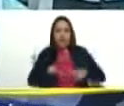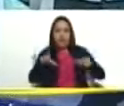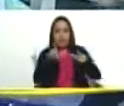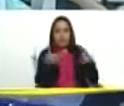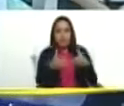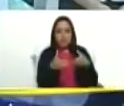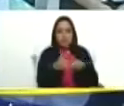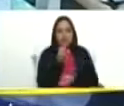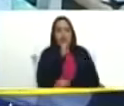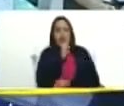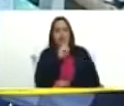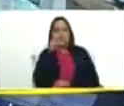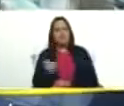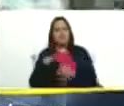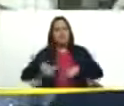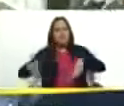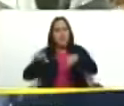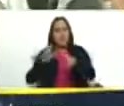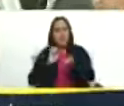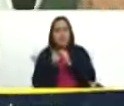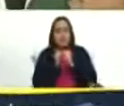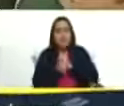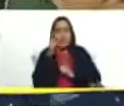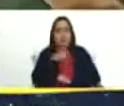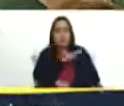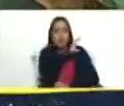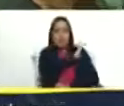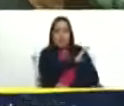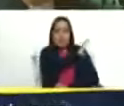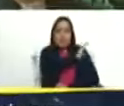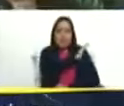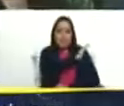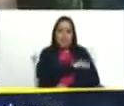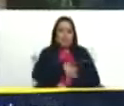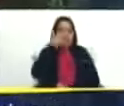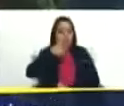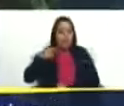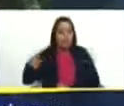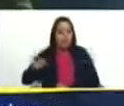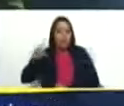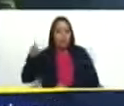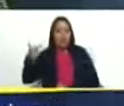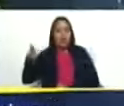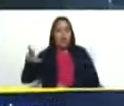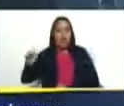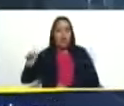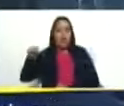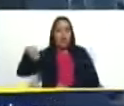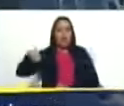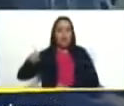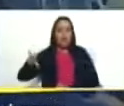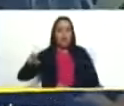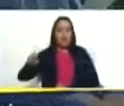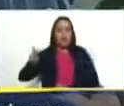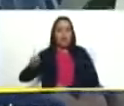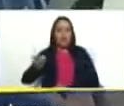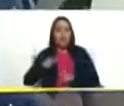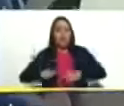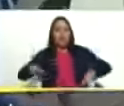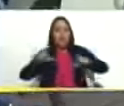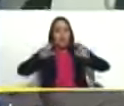las canchas deportivas, la clínica popular Gramovén, la sala de rehabilitación integral Federico